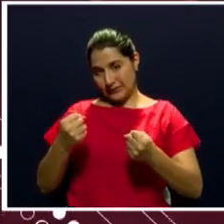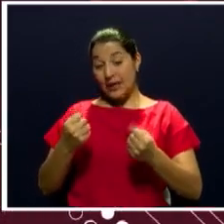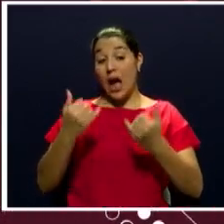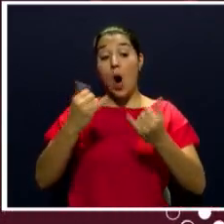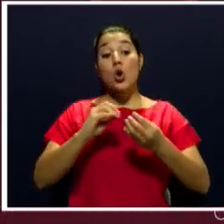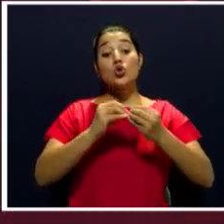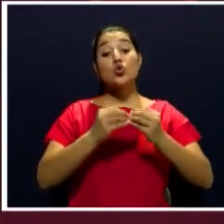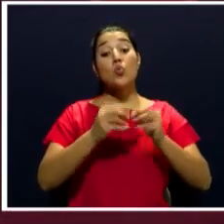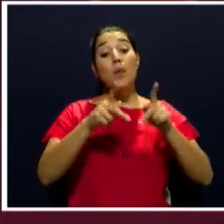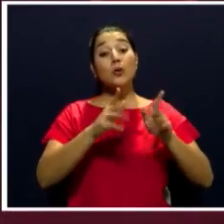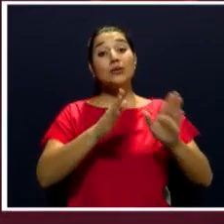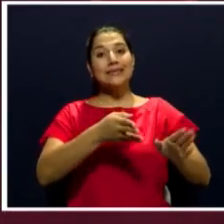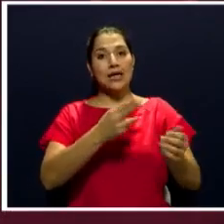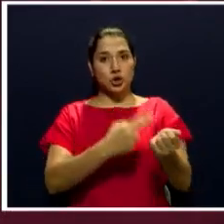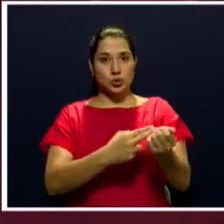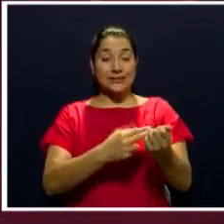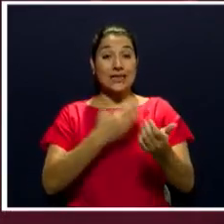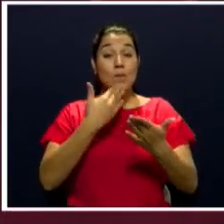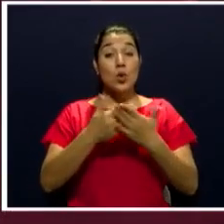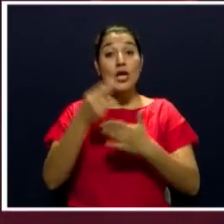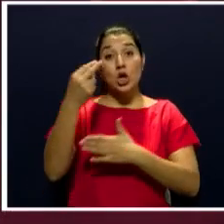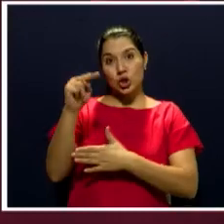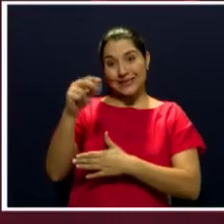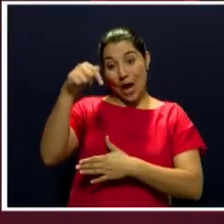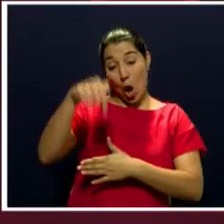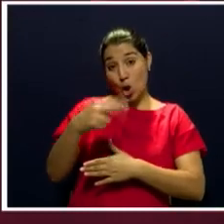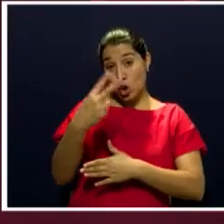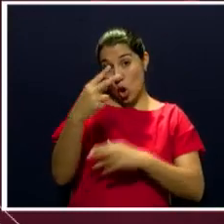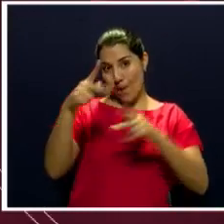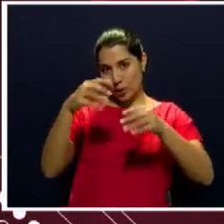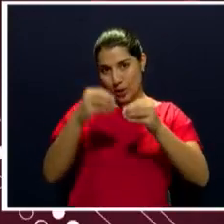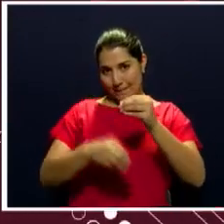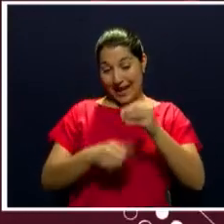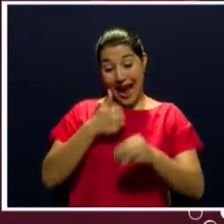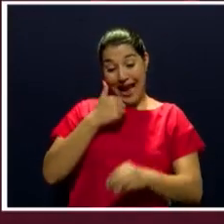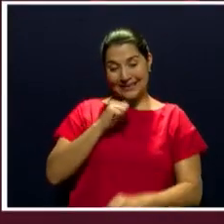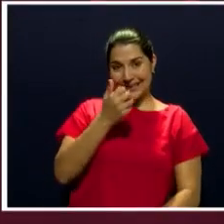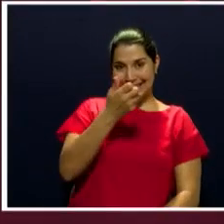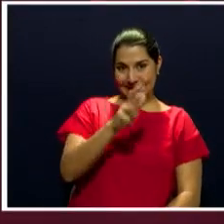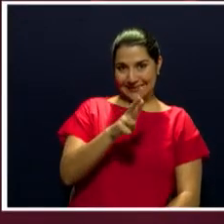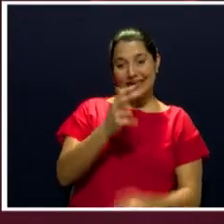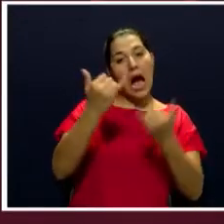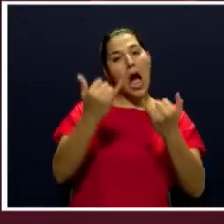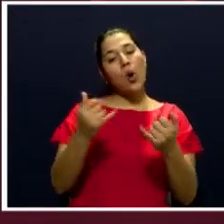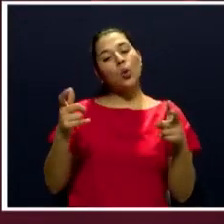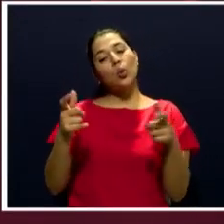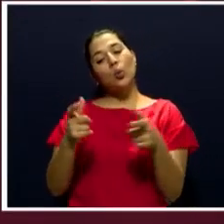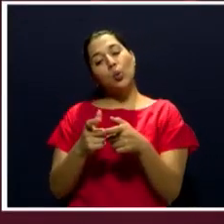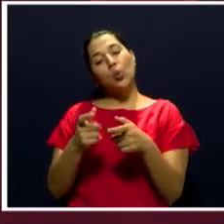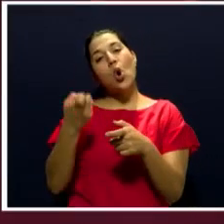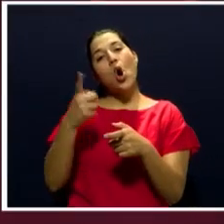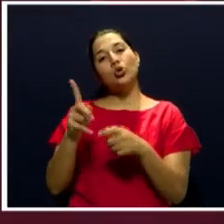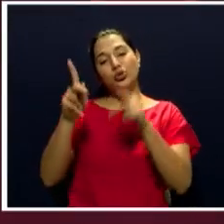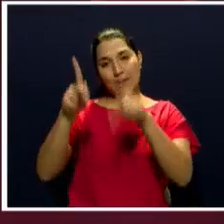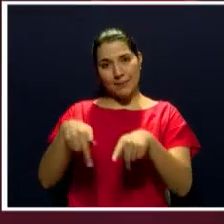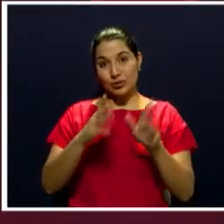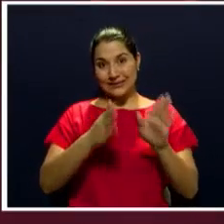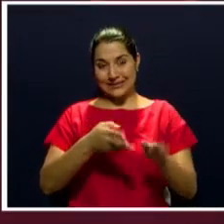noticias porque se reportan 2 personas menos. Ayer eran 13 los internados, hoy tenemos a 11